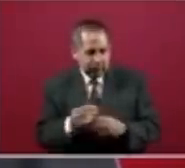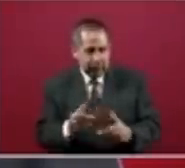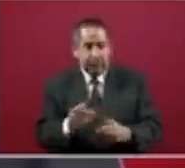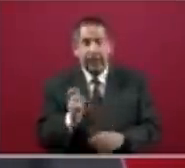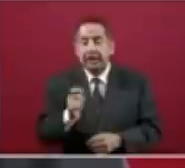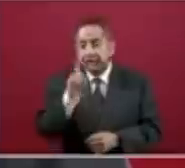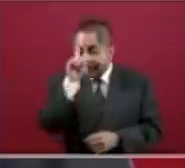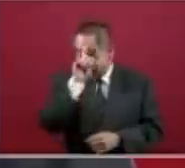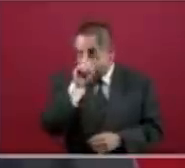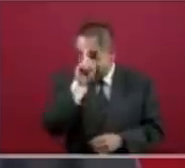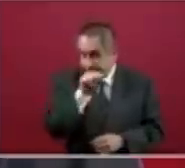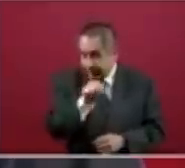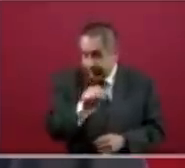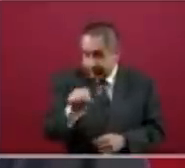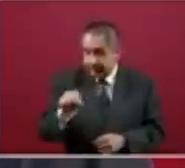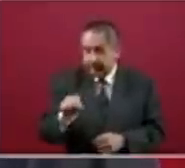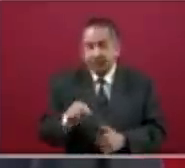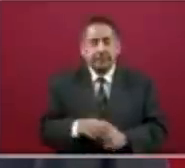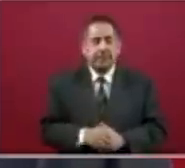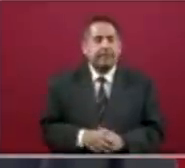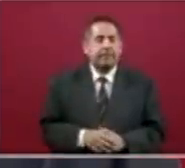es de que se tome en cuenta